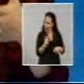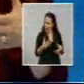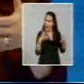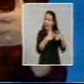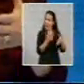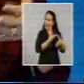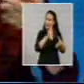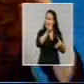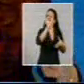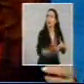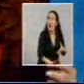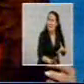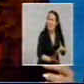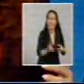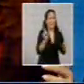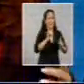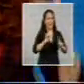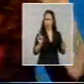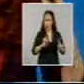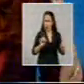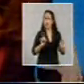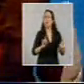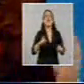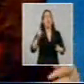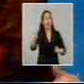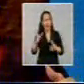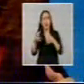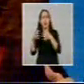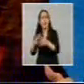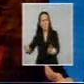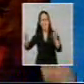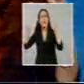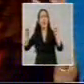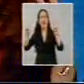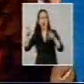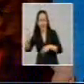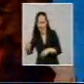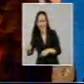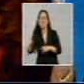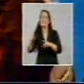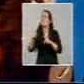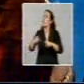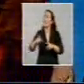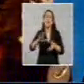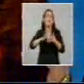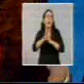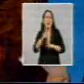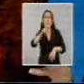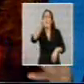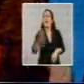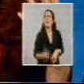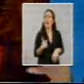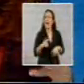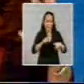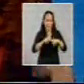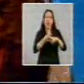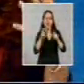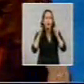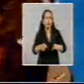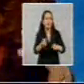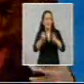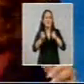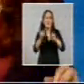para la Victoria, el peronismo, la política del país necesitan de la formación de